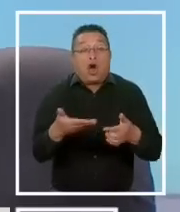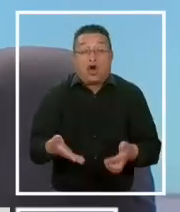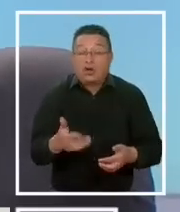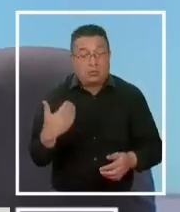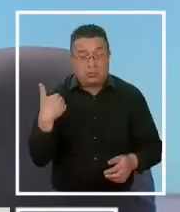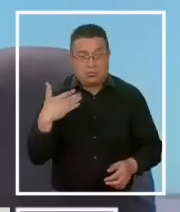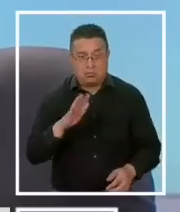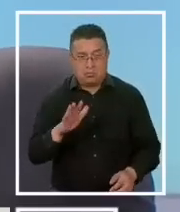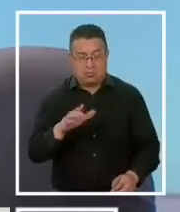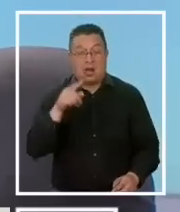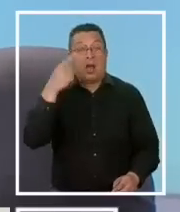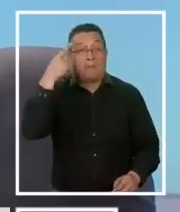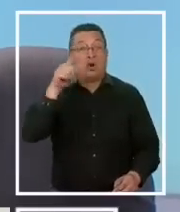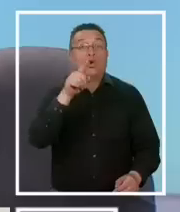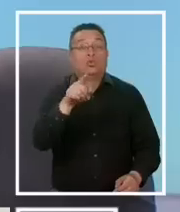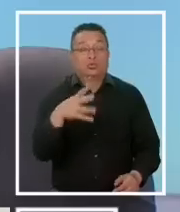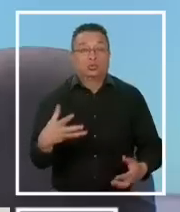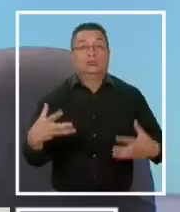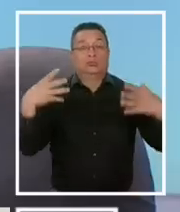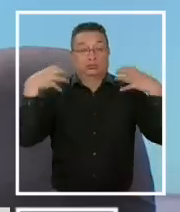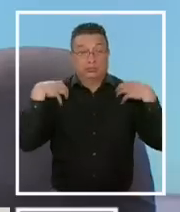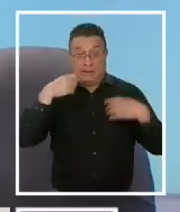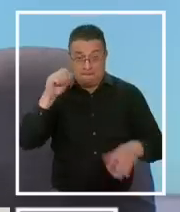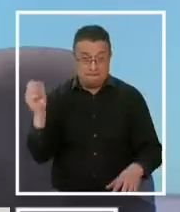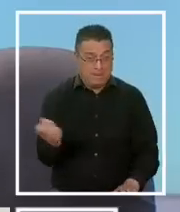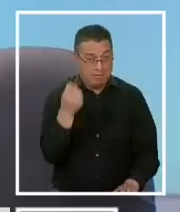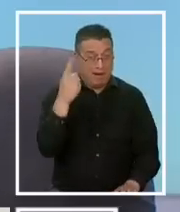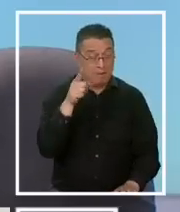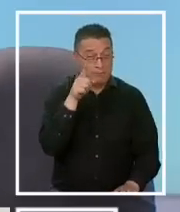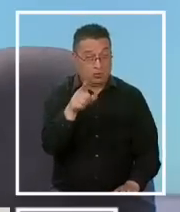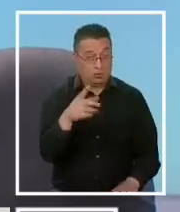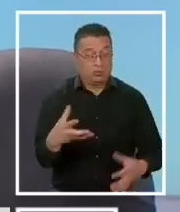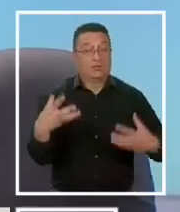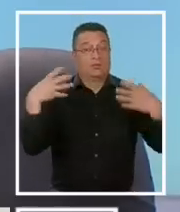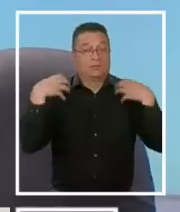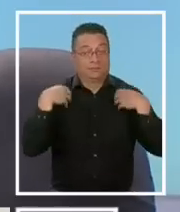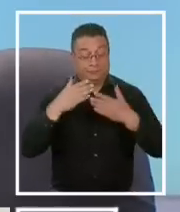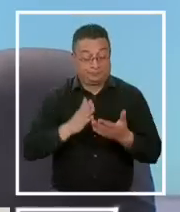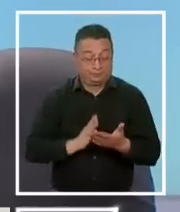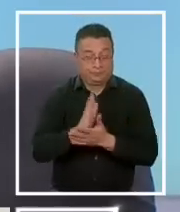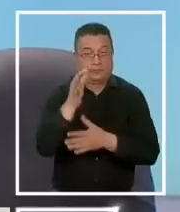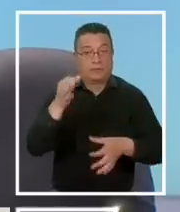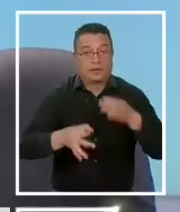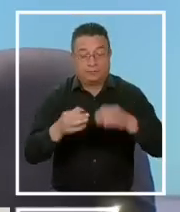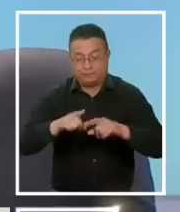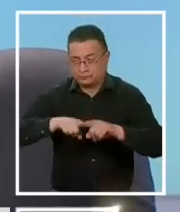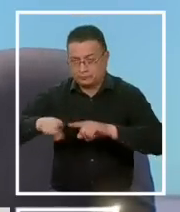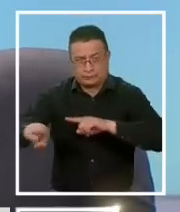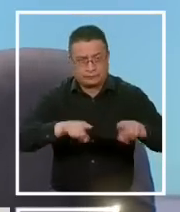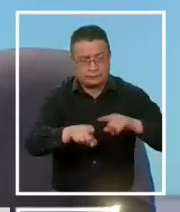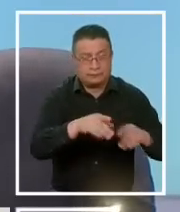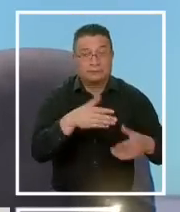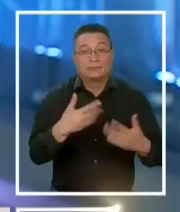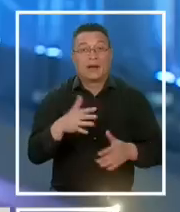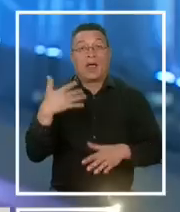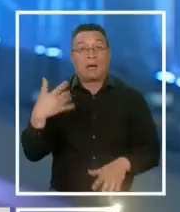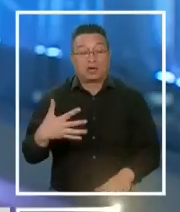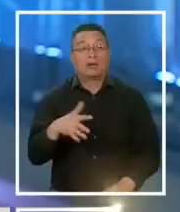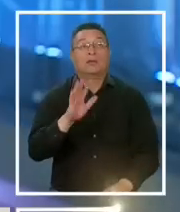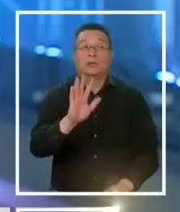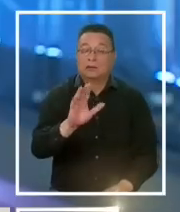está hoy cierto porque uno piensa Bueno pero a usted le tocó en primera instancia por lo tanto eran importantes además las diligencias que eso